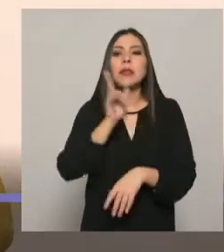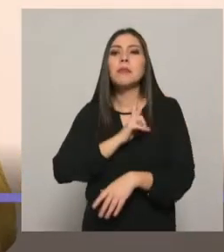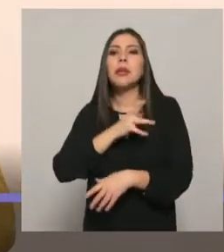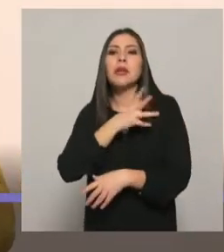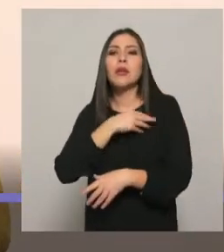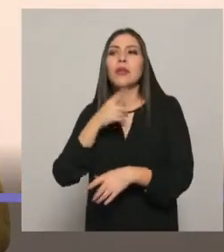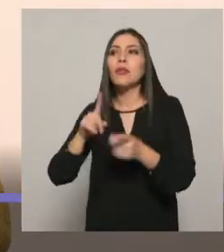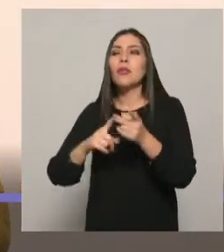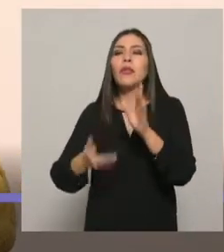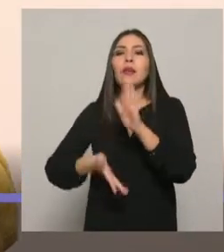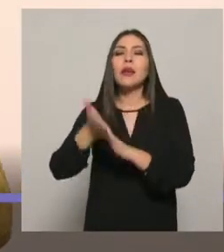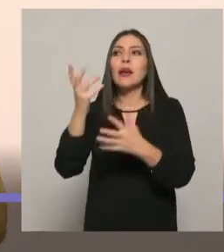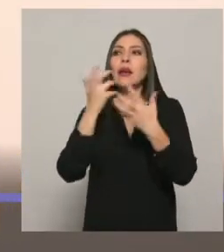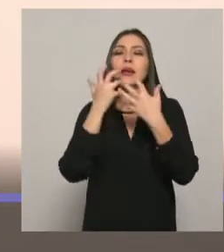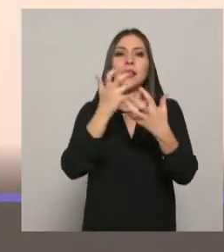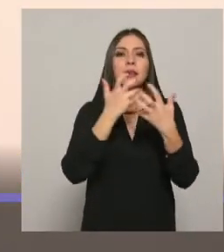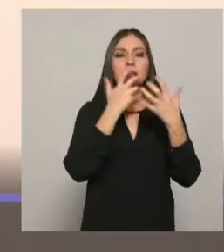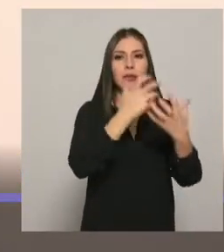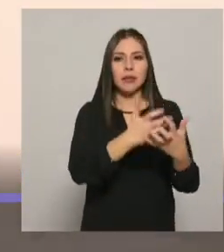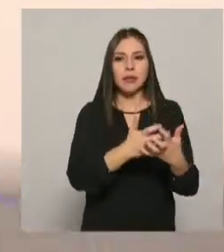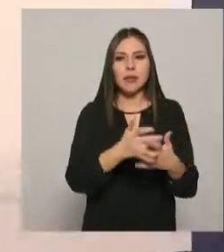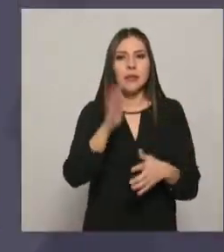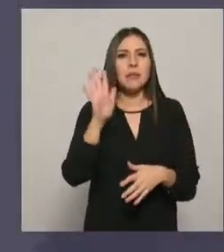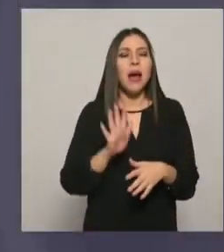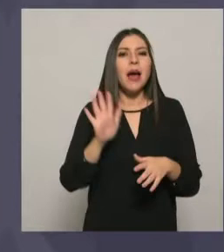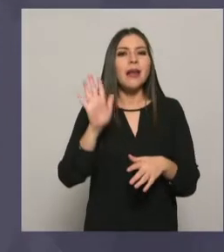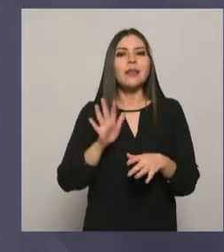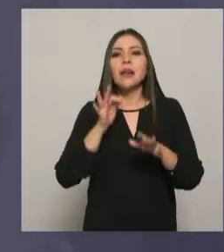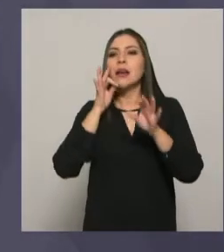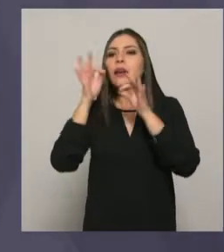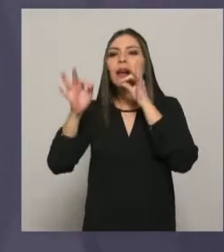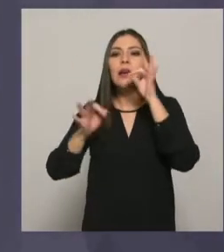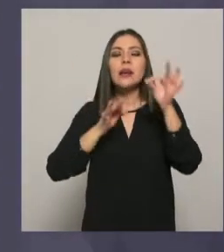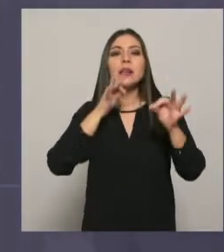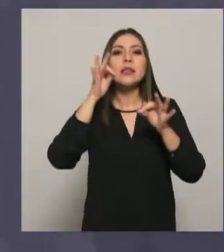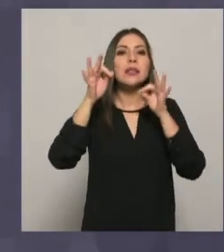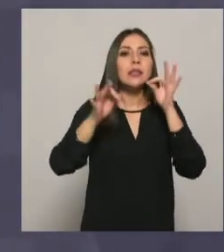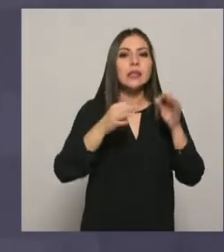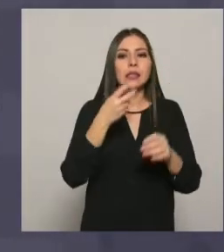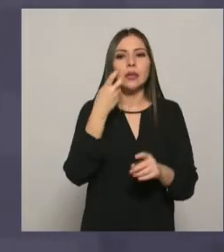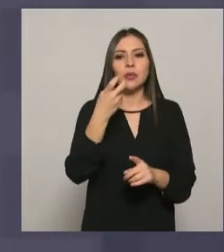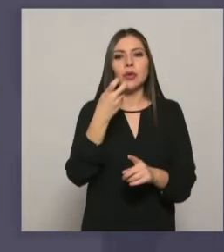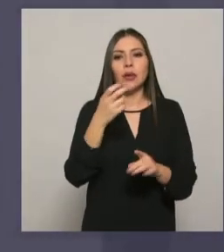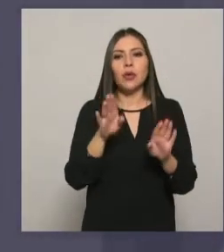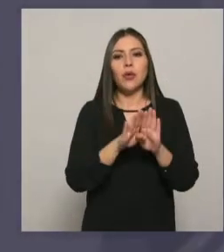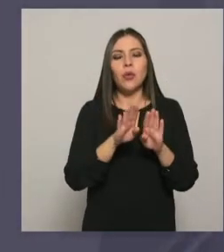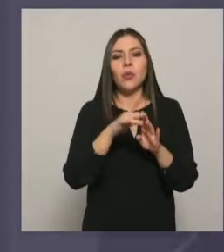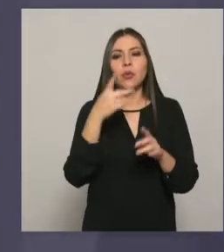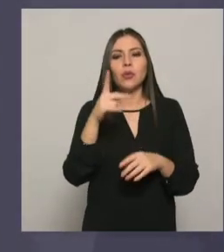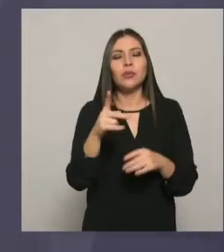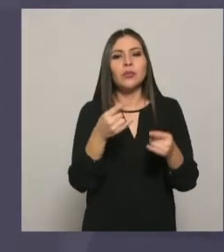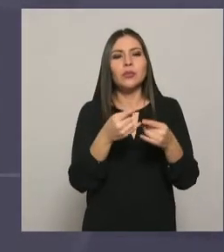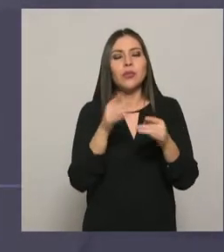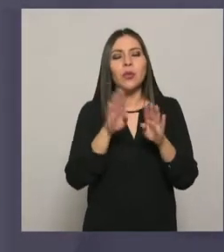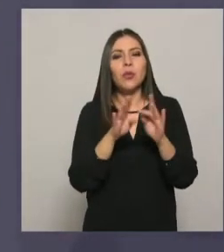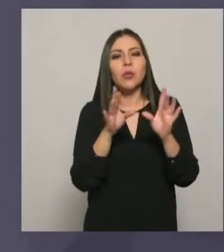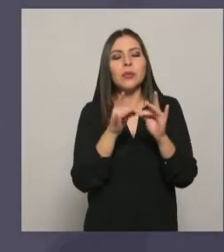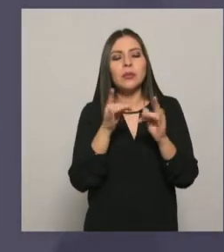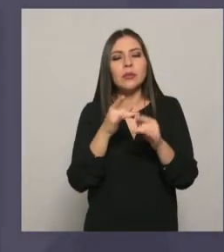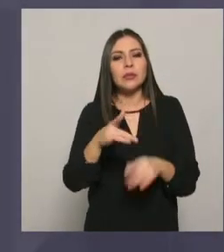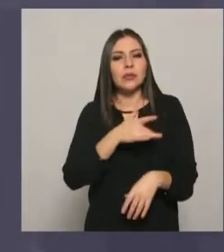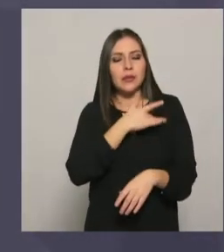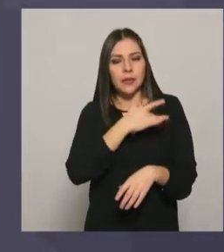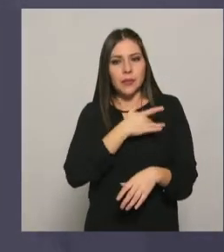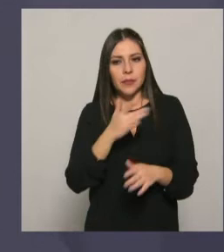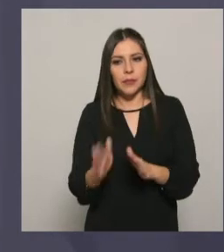mis hijitos? Como anunciando. Por eso es un presagio. Y por último tenemos